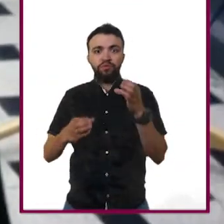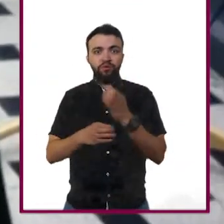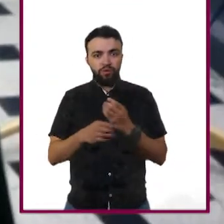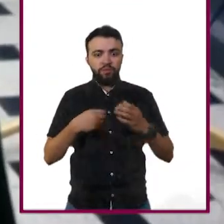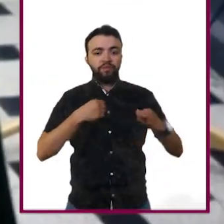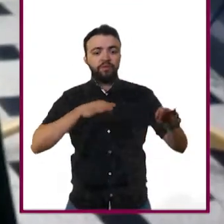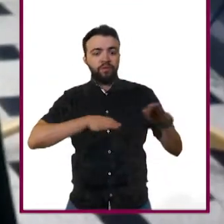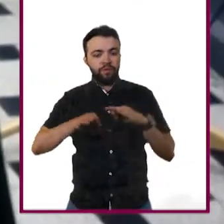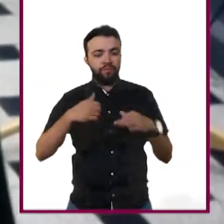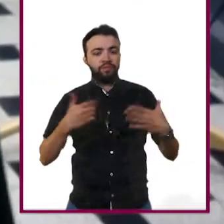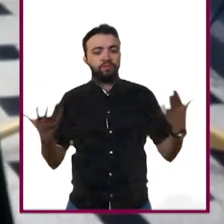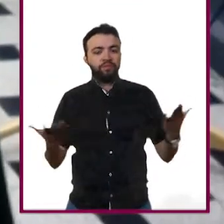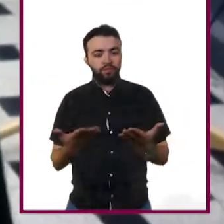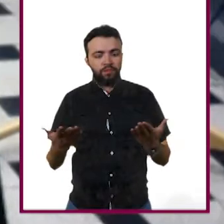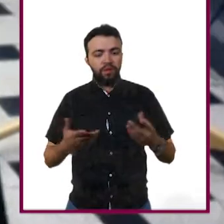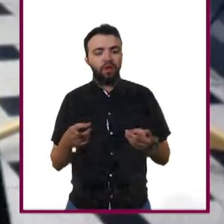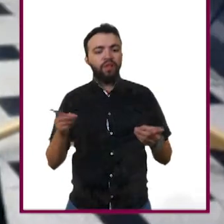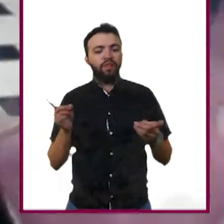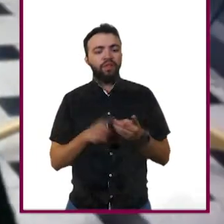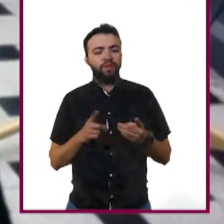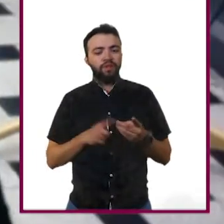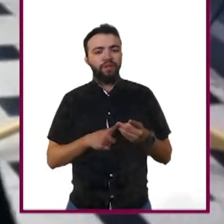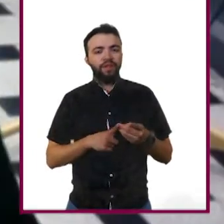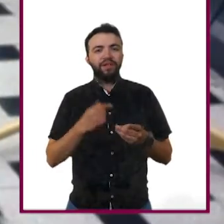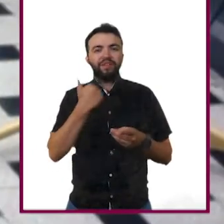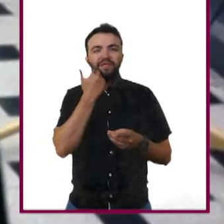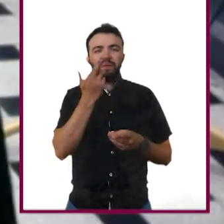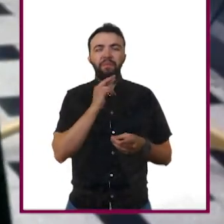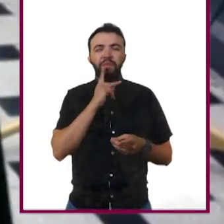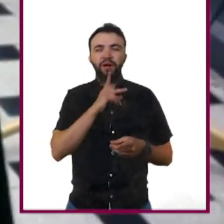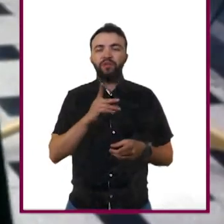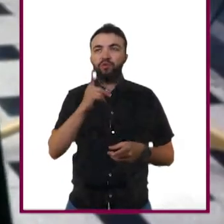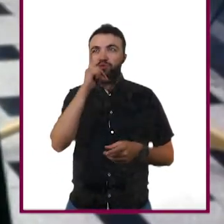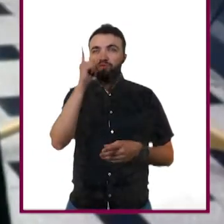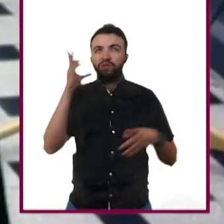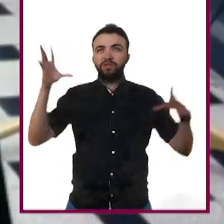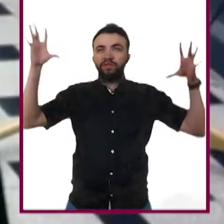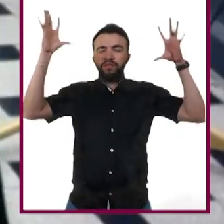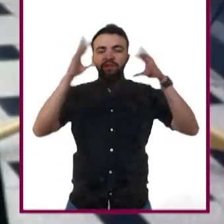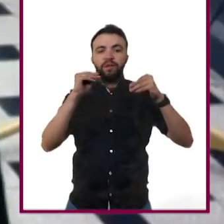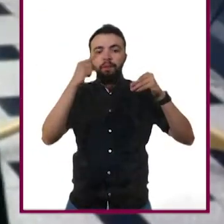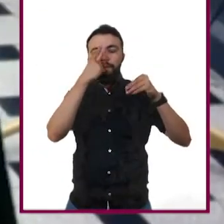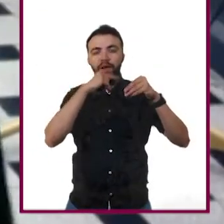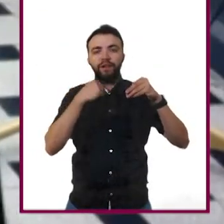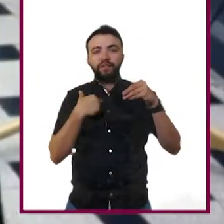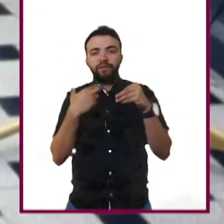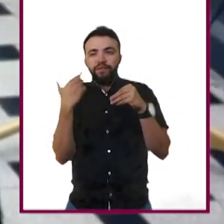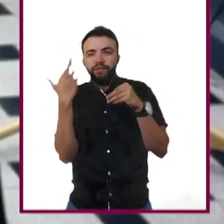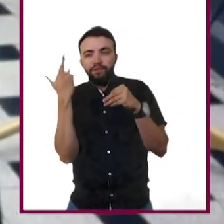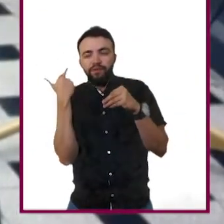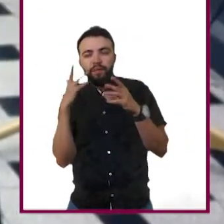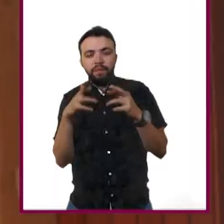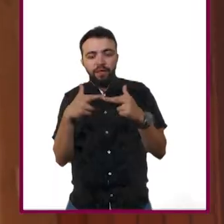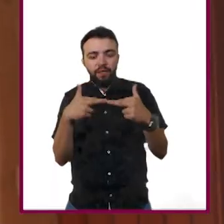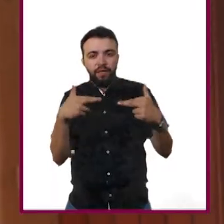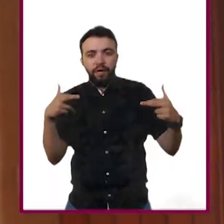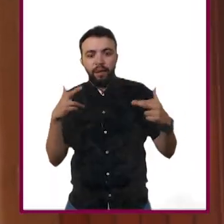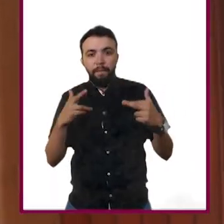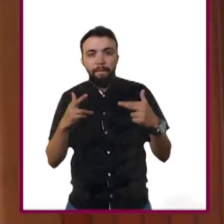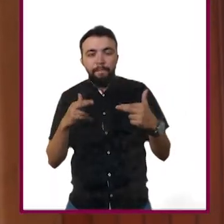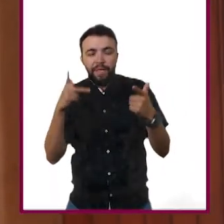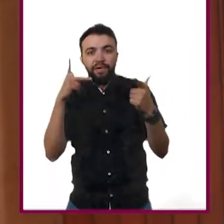hago en donde prefiero apagar la luz para poder escuchar cuando se rompe el hilo. O sea, es